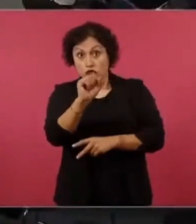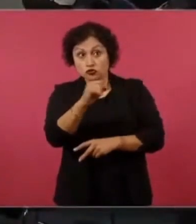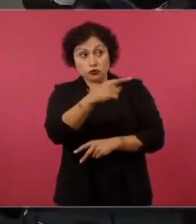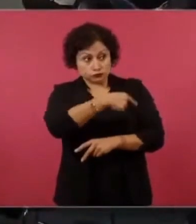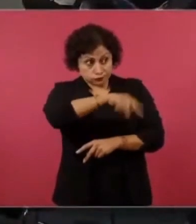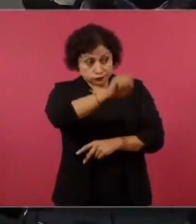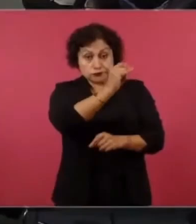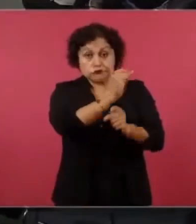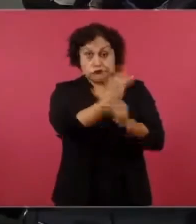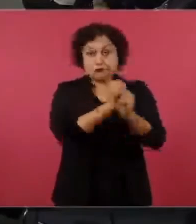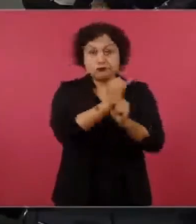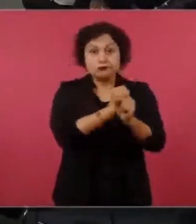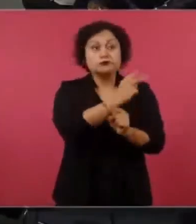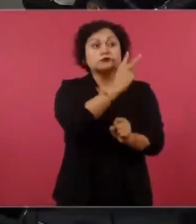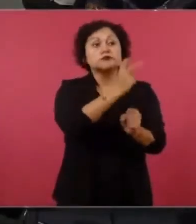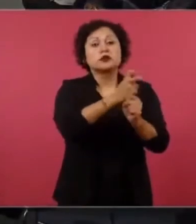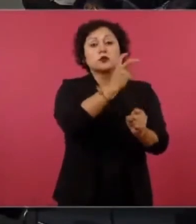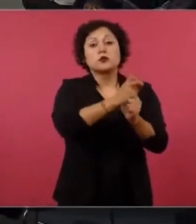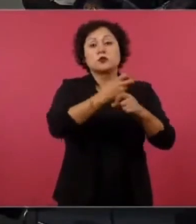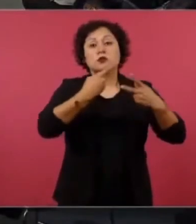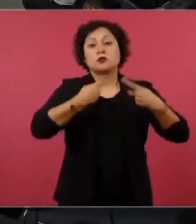Colosio?